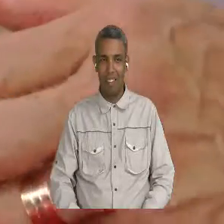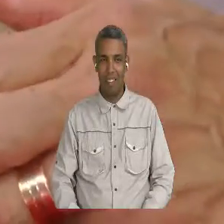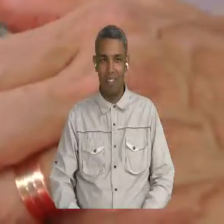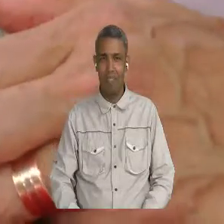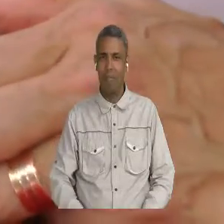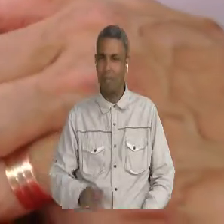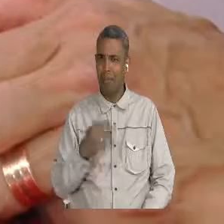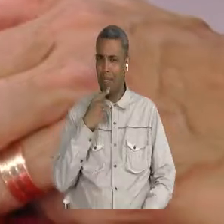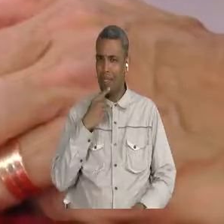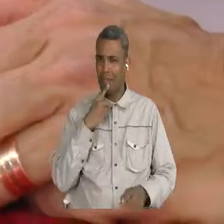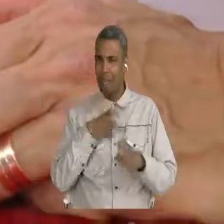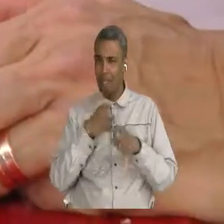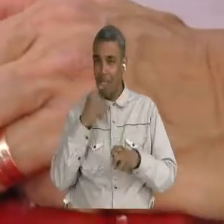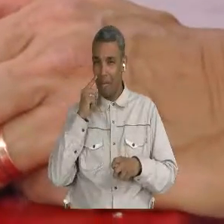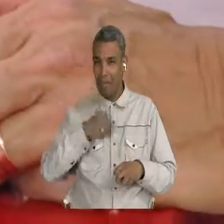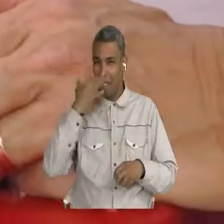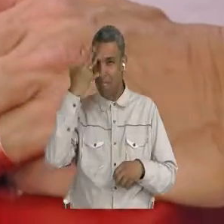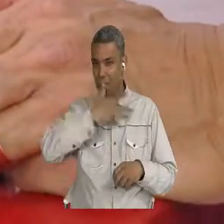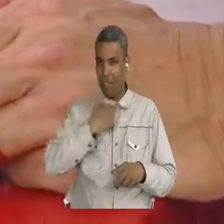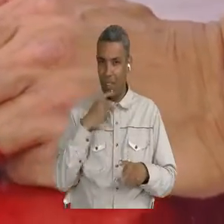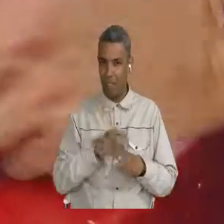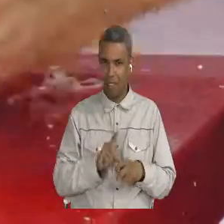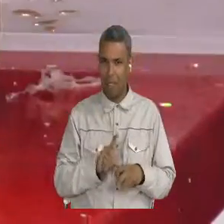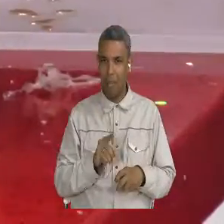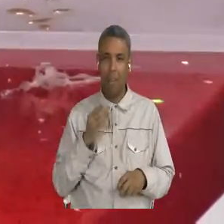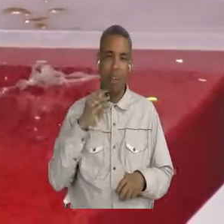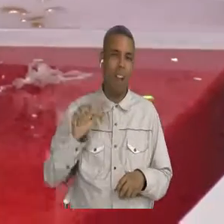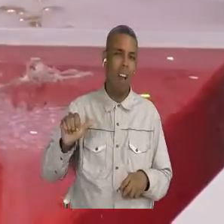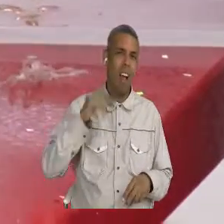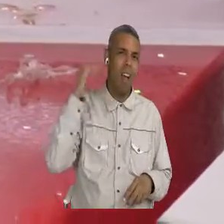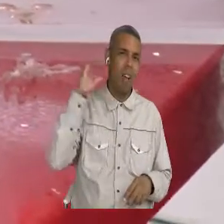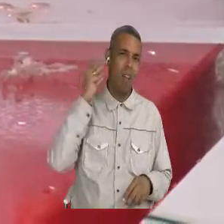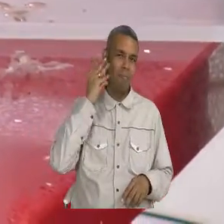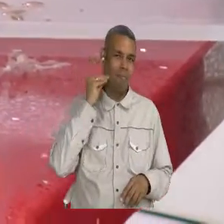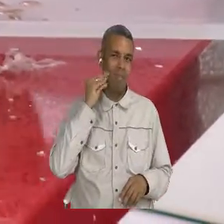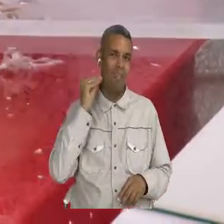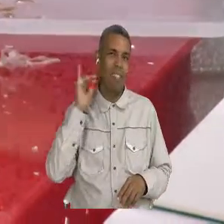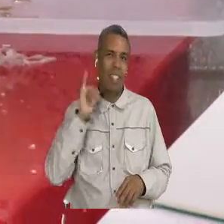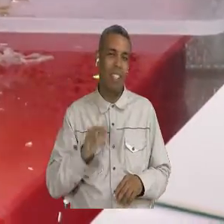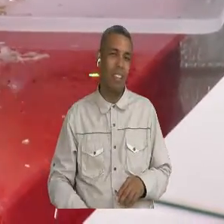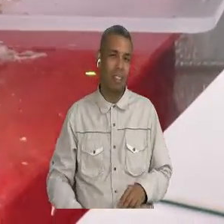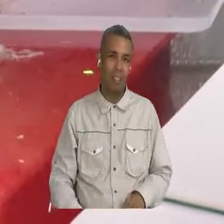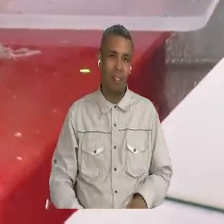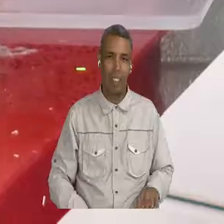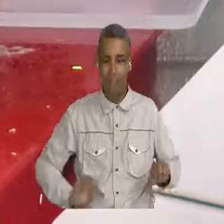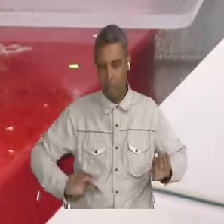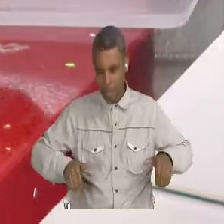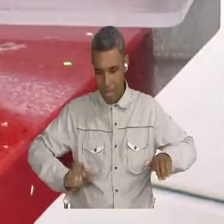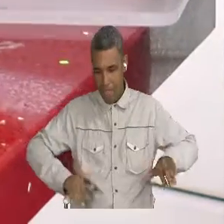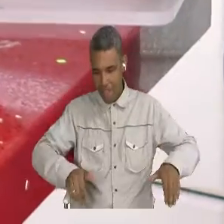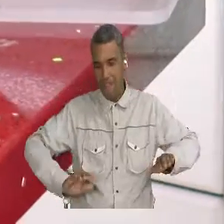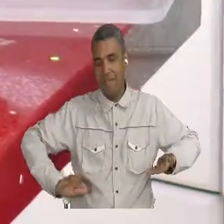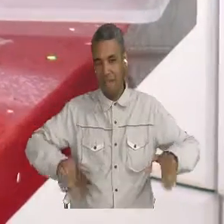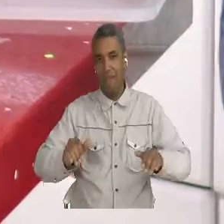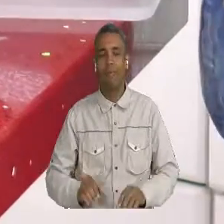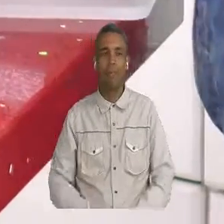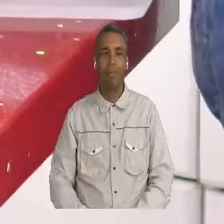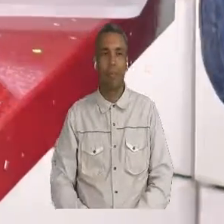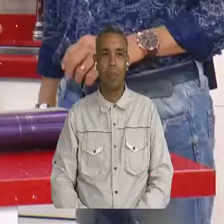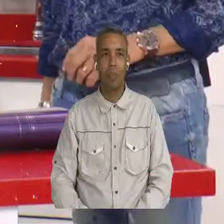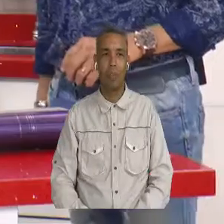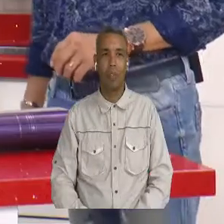expertas manejando estos papeles. Sí, claro. Entonces, acá cortamos. Y acá queda el otro